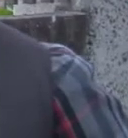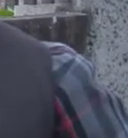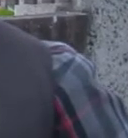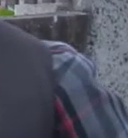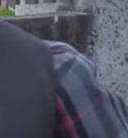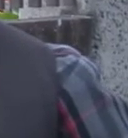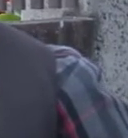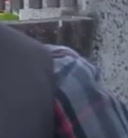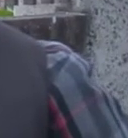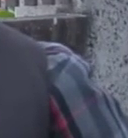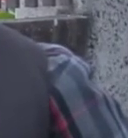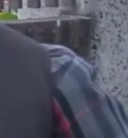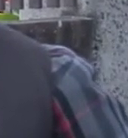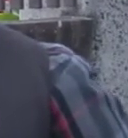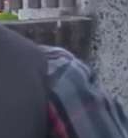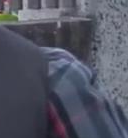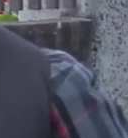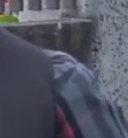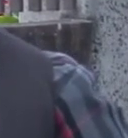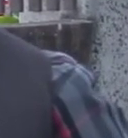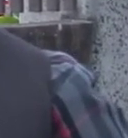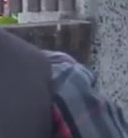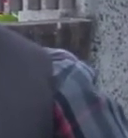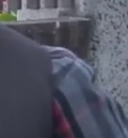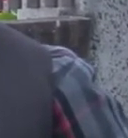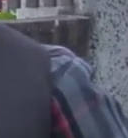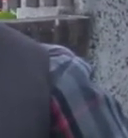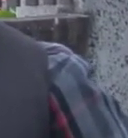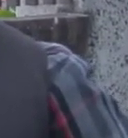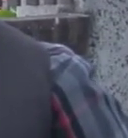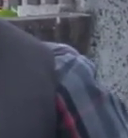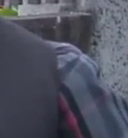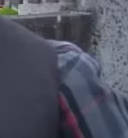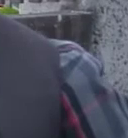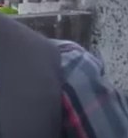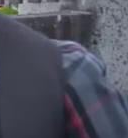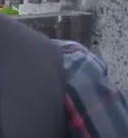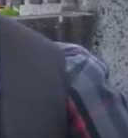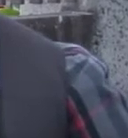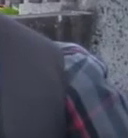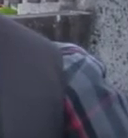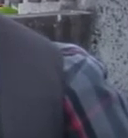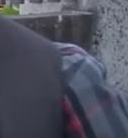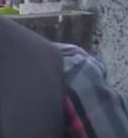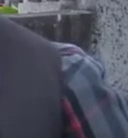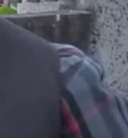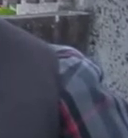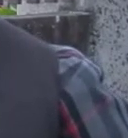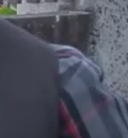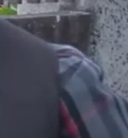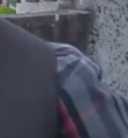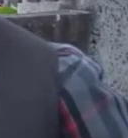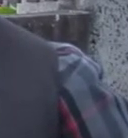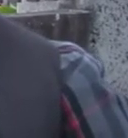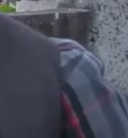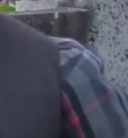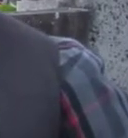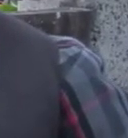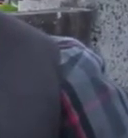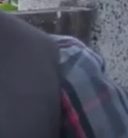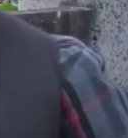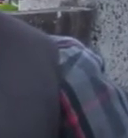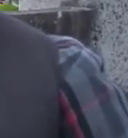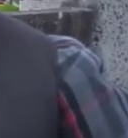ellos determinar la que las personas vayan por decirlo así obligatoriamente porque hay personas que no se muestran muy